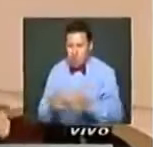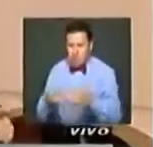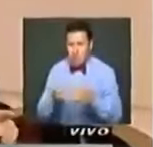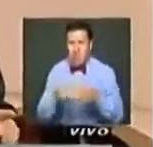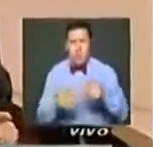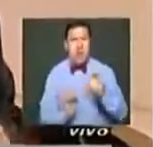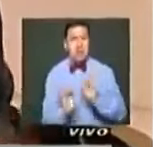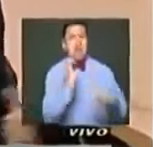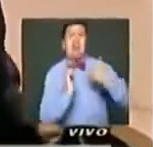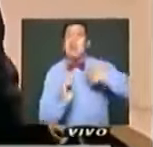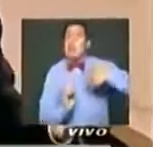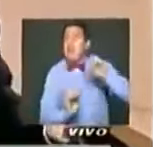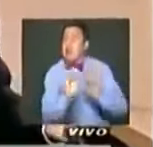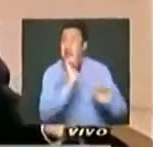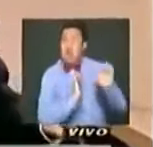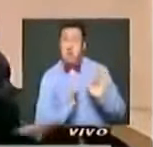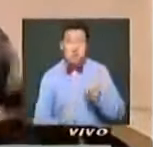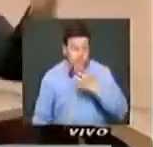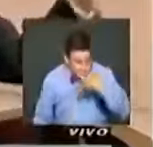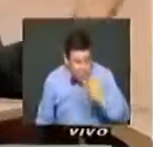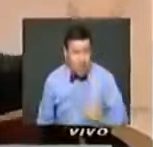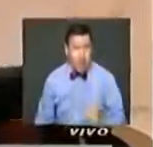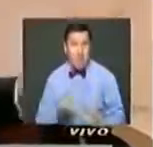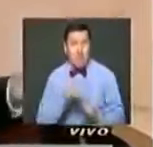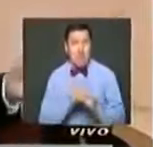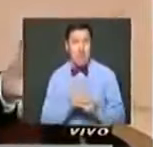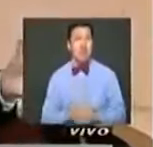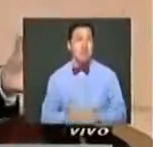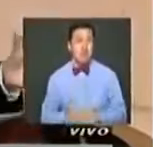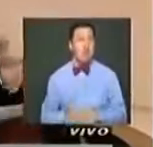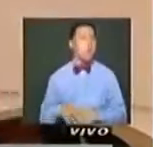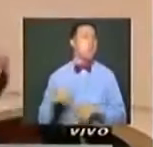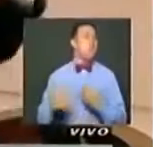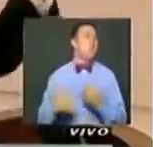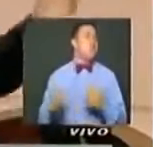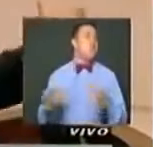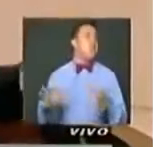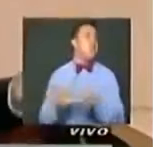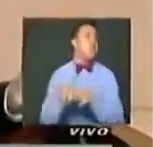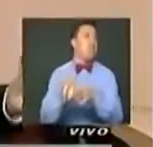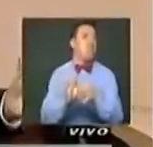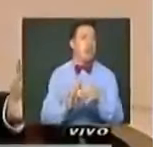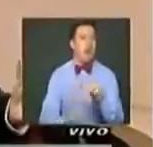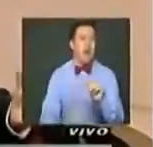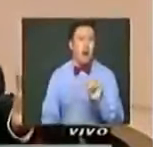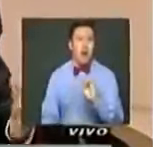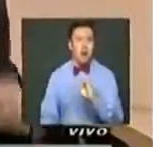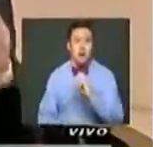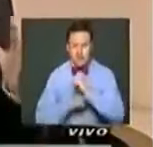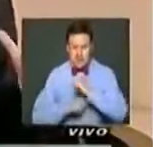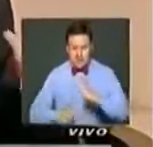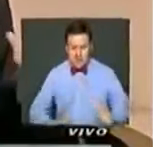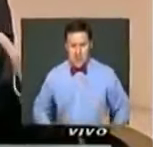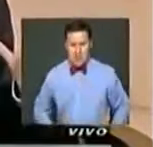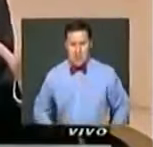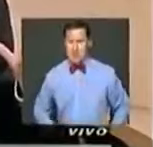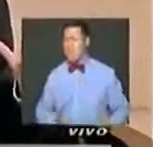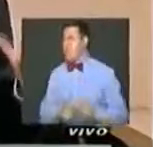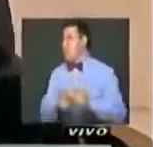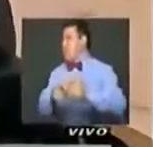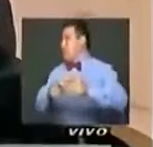la defensa. Eso es cierto. Y eso terminó en el paramilitarismo. Y eso terminó en toda esa depredación tan